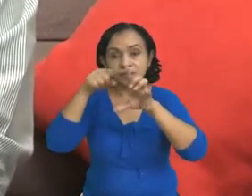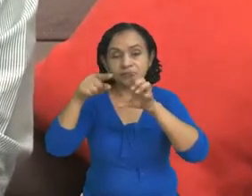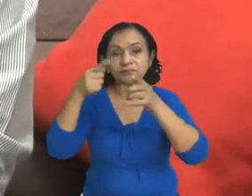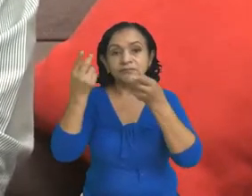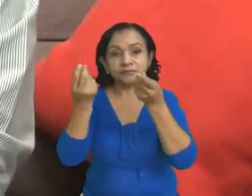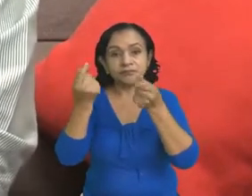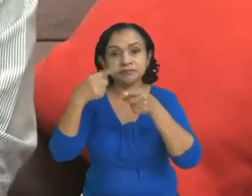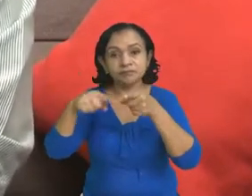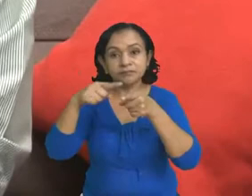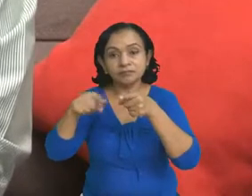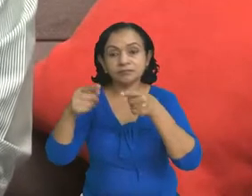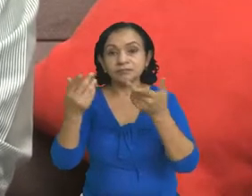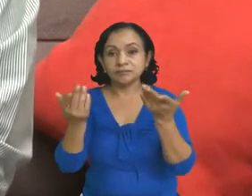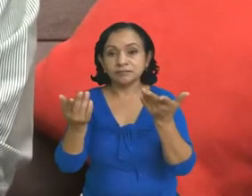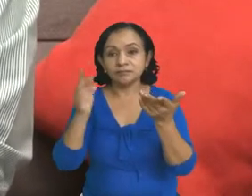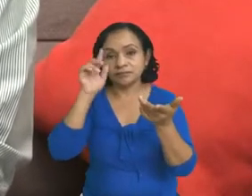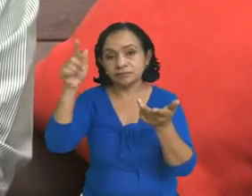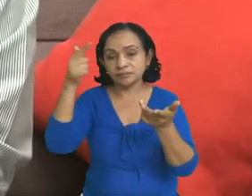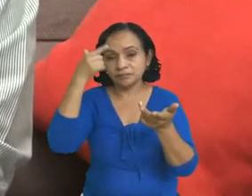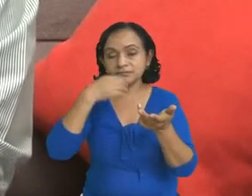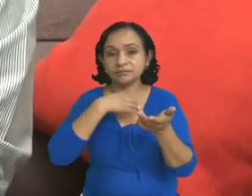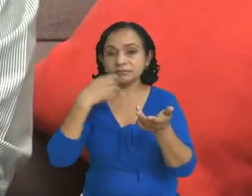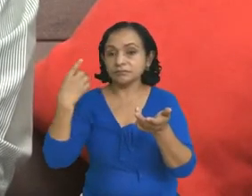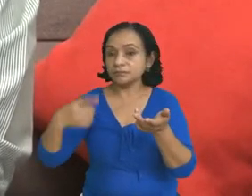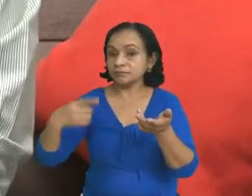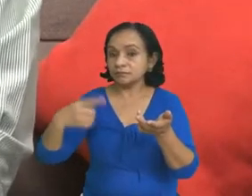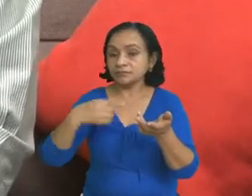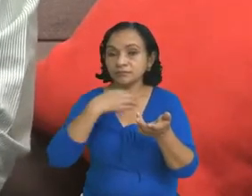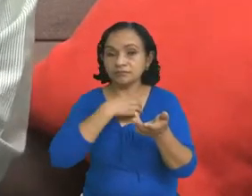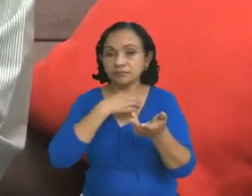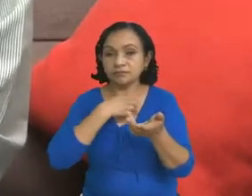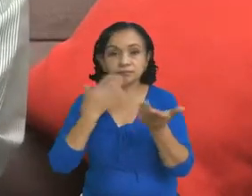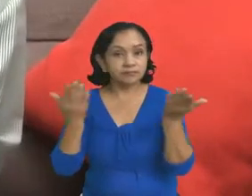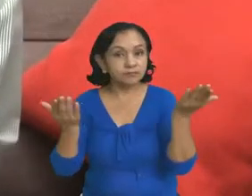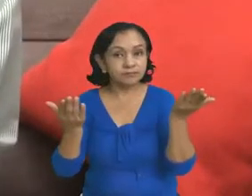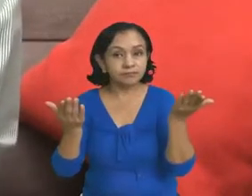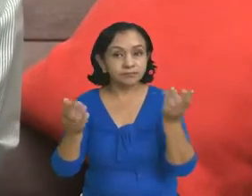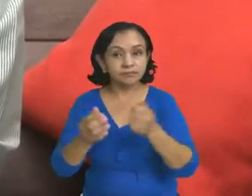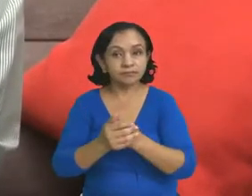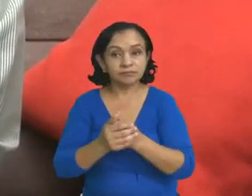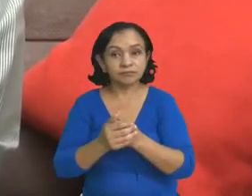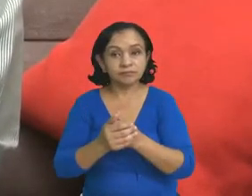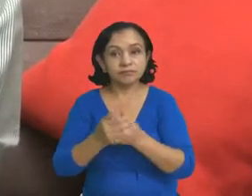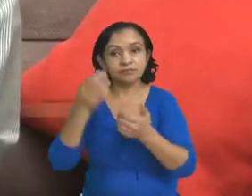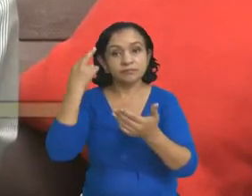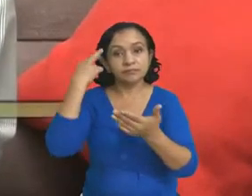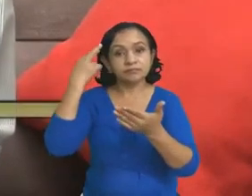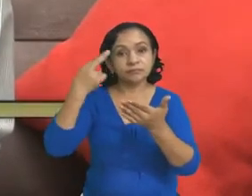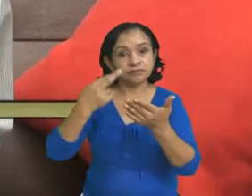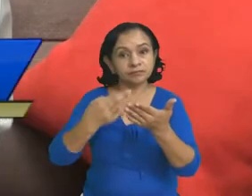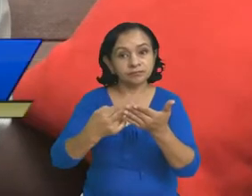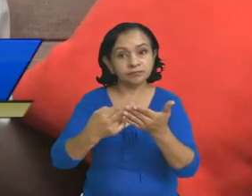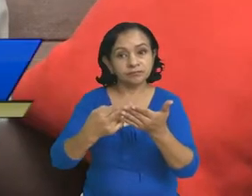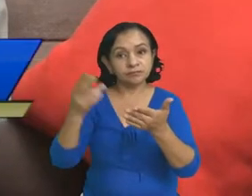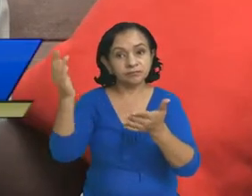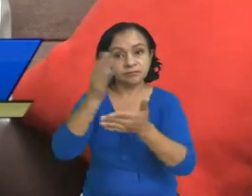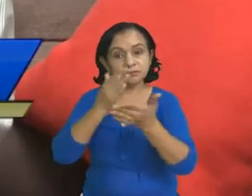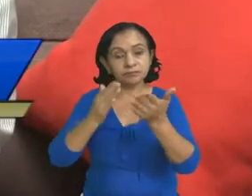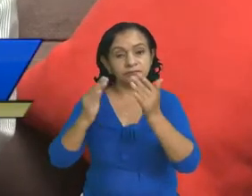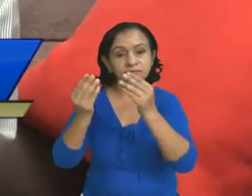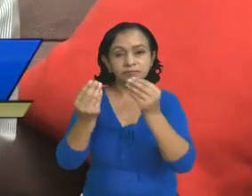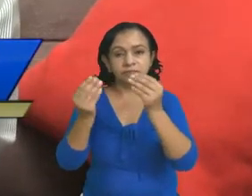que asume nuestro gobierno para garantizar el derecho a la familia. Sí, sino porque recordemos que muchas de estas